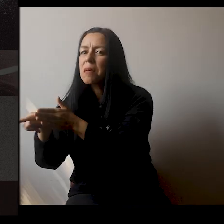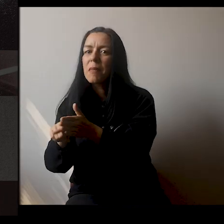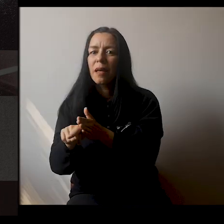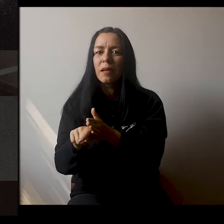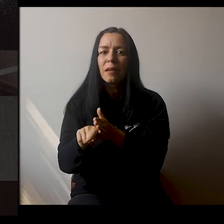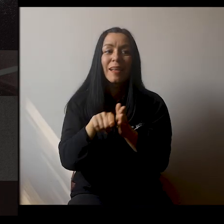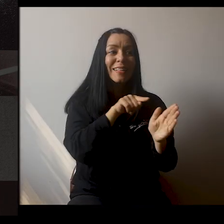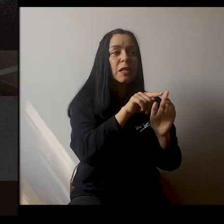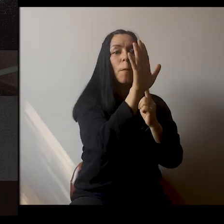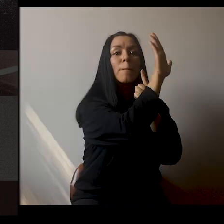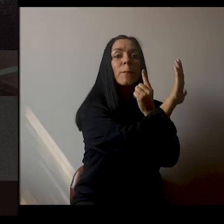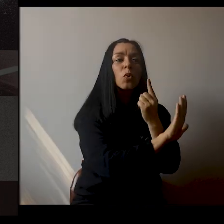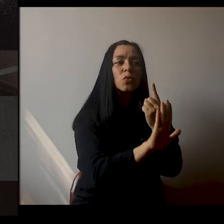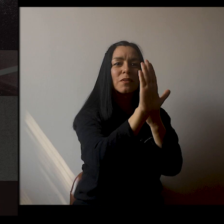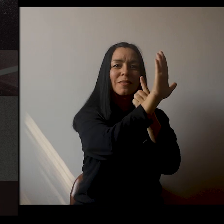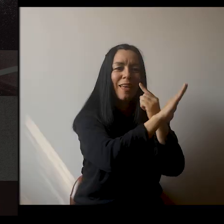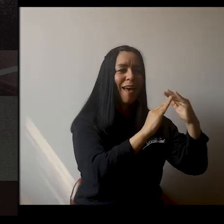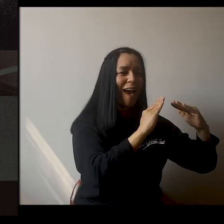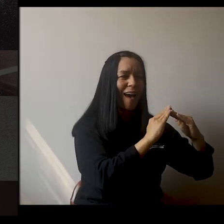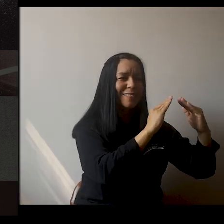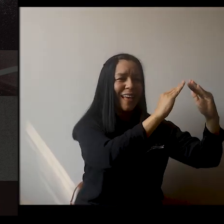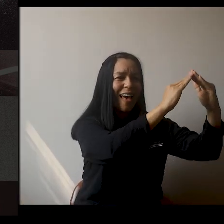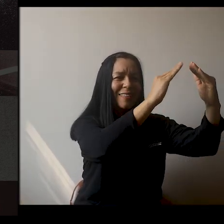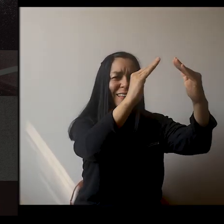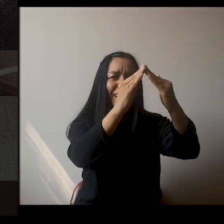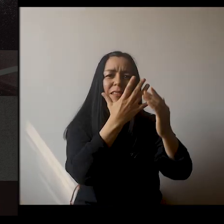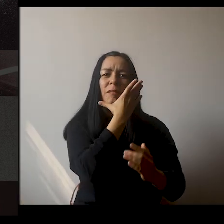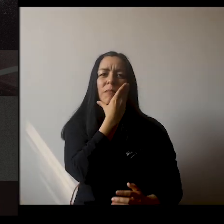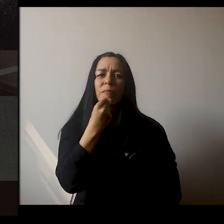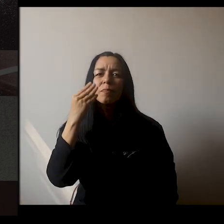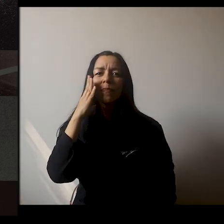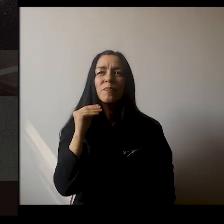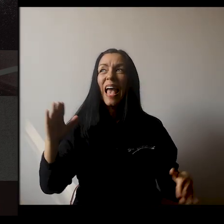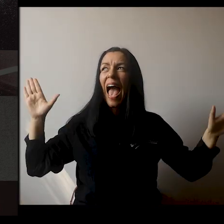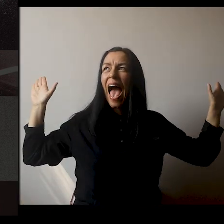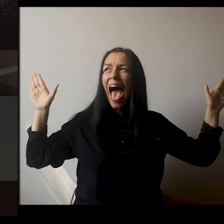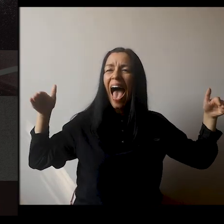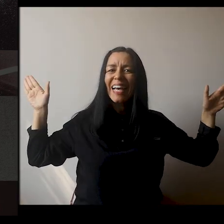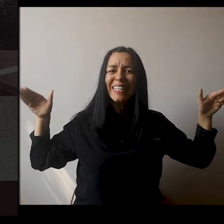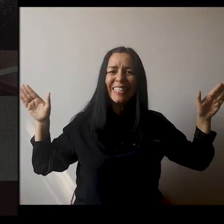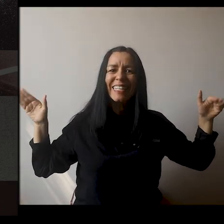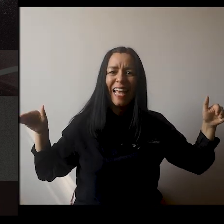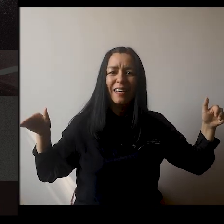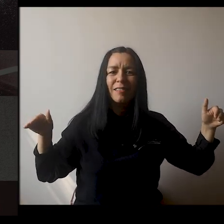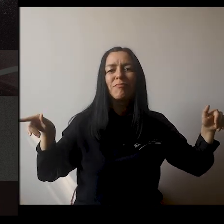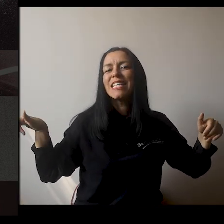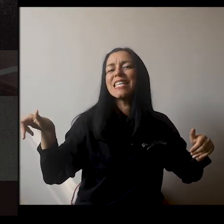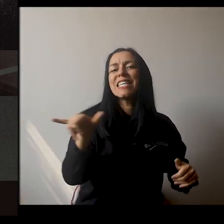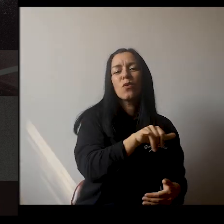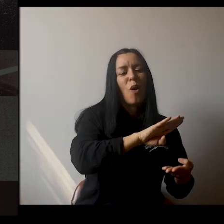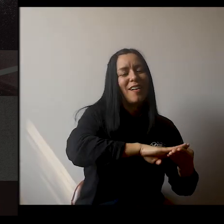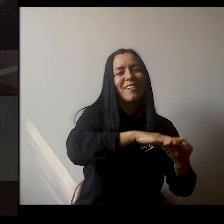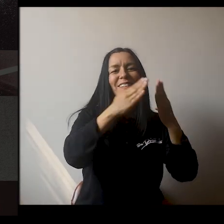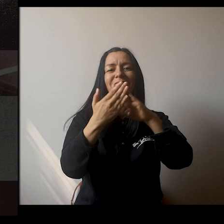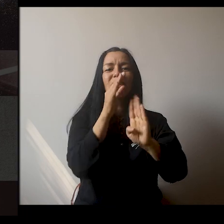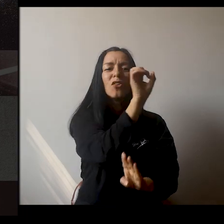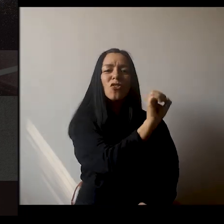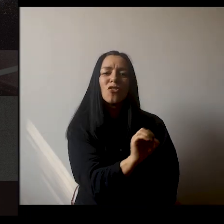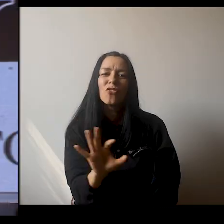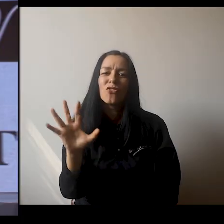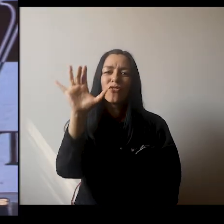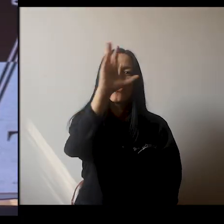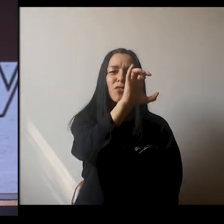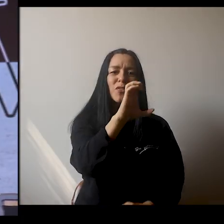casa. No permitirá el Señor que el ángel exterminador, es decir, el